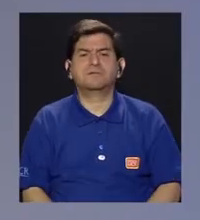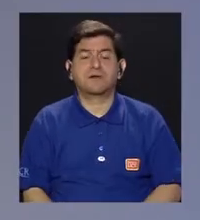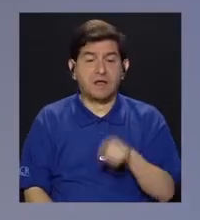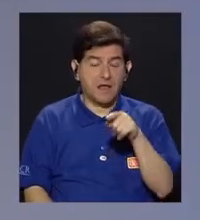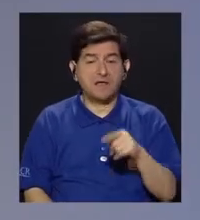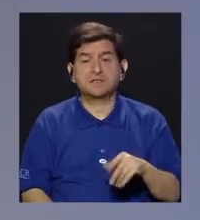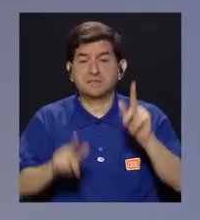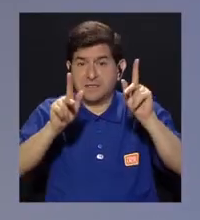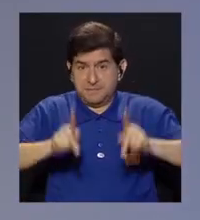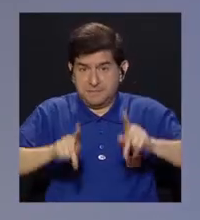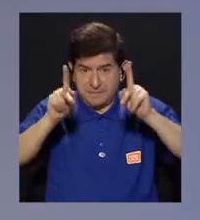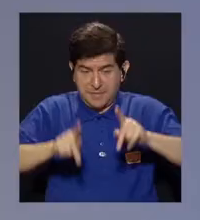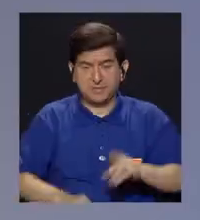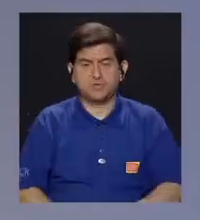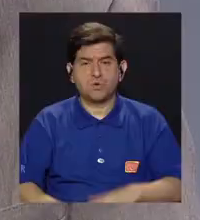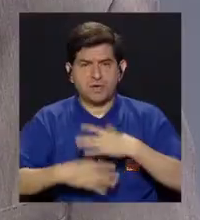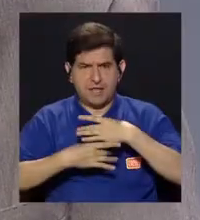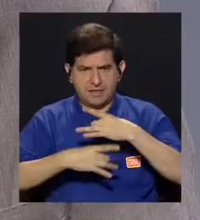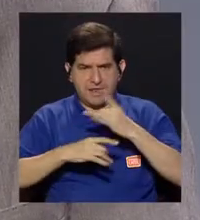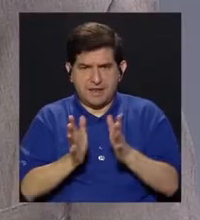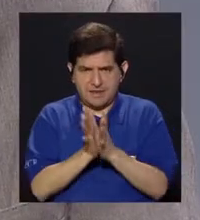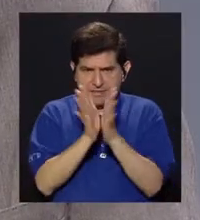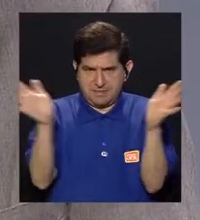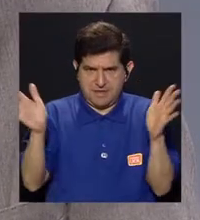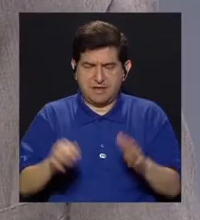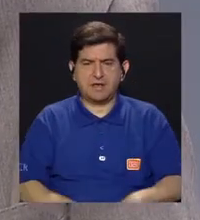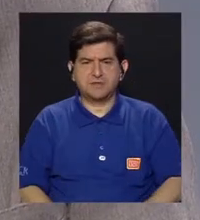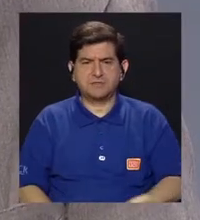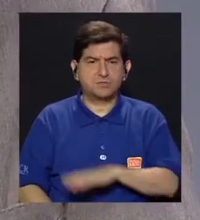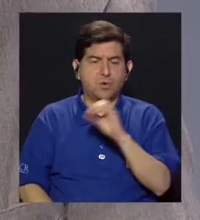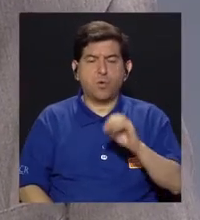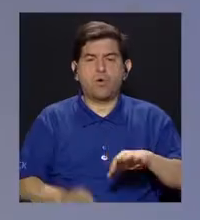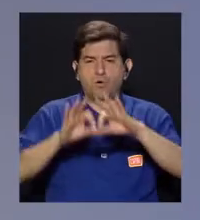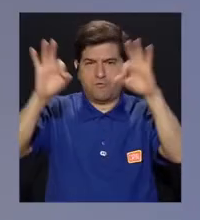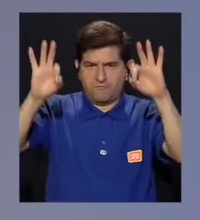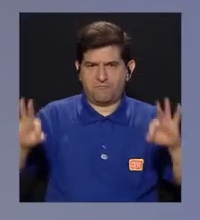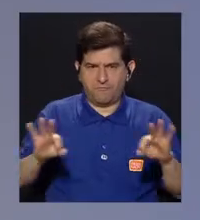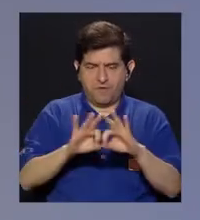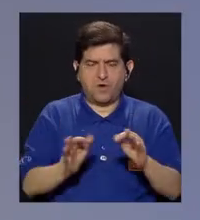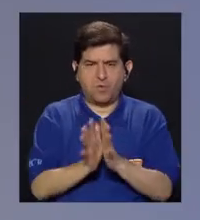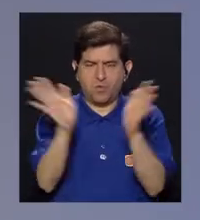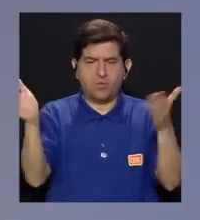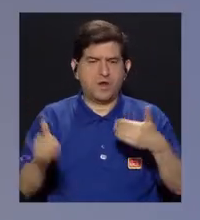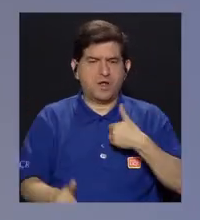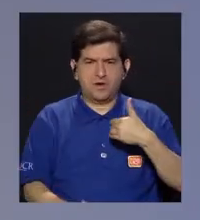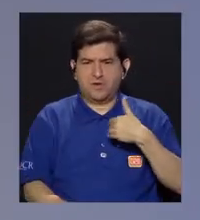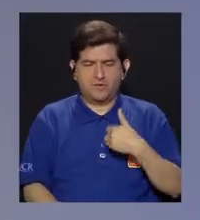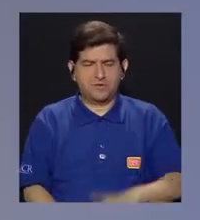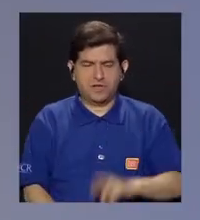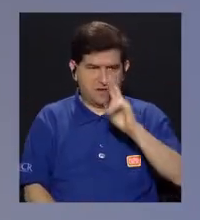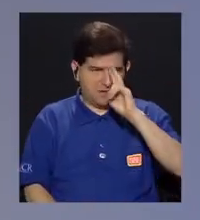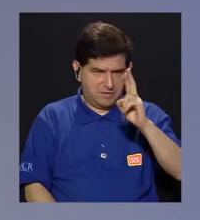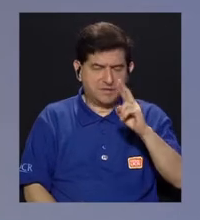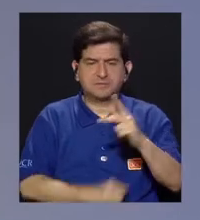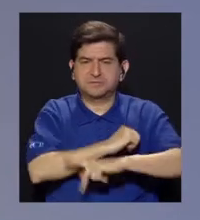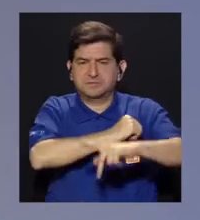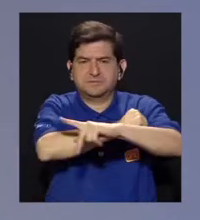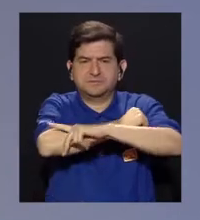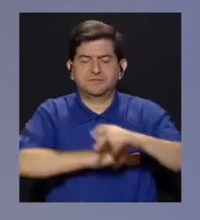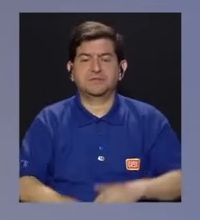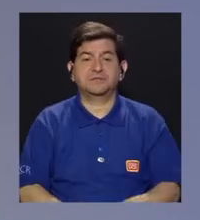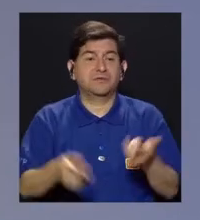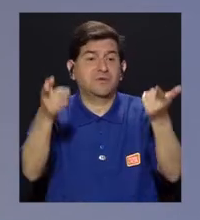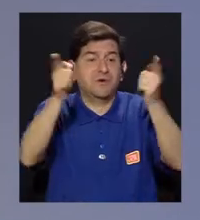de que es una persona que bajo interés público o figura pública no goza de un reconocimiento a nivel país y